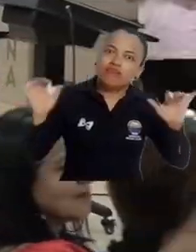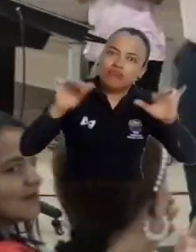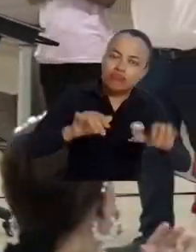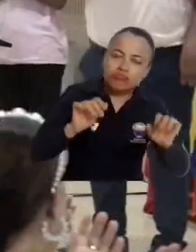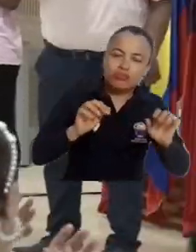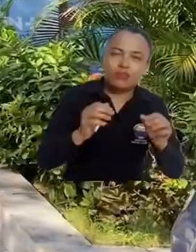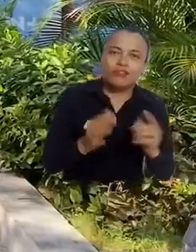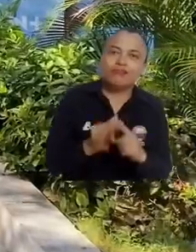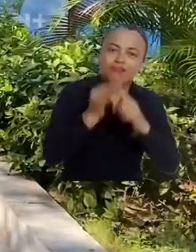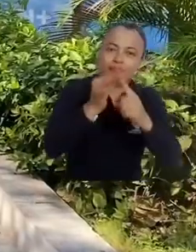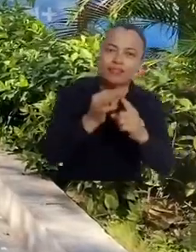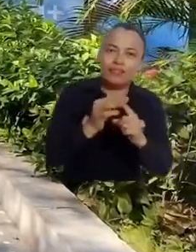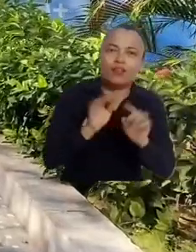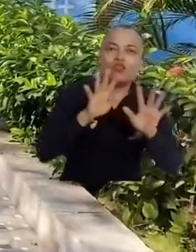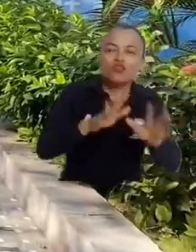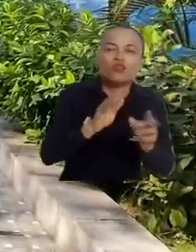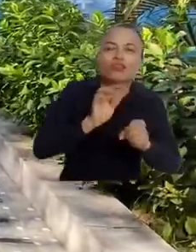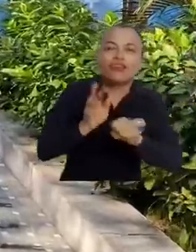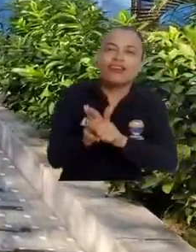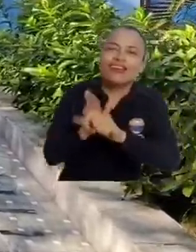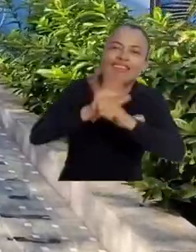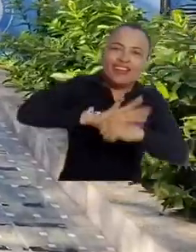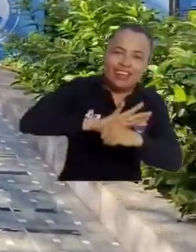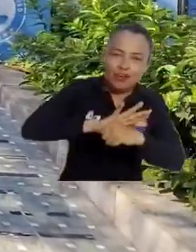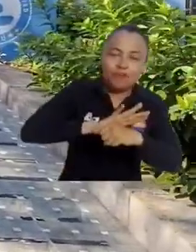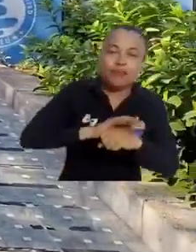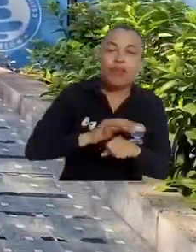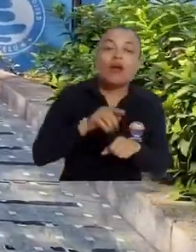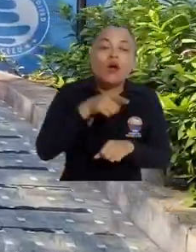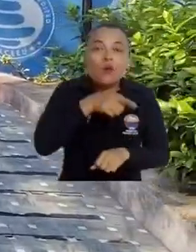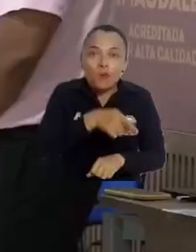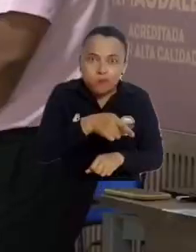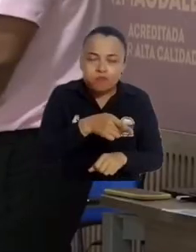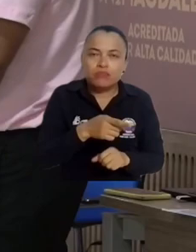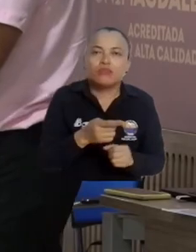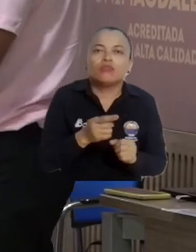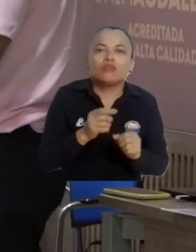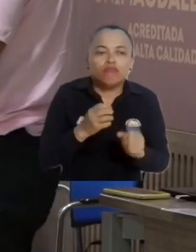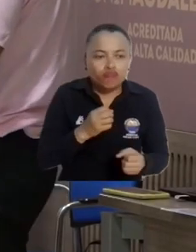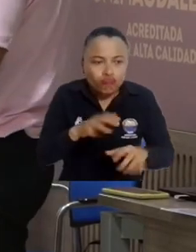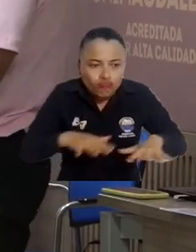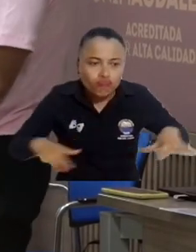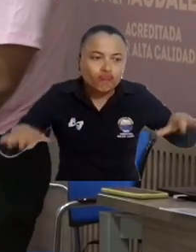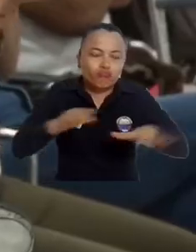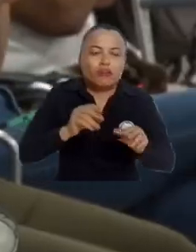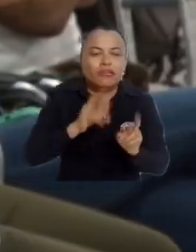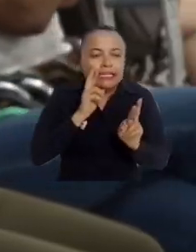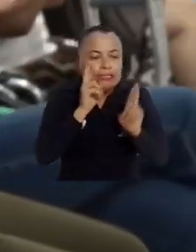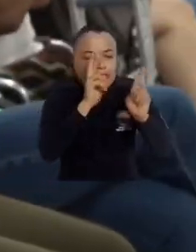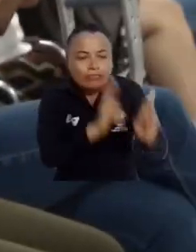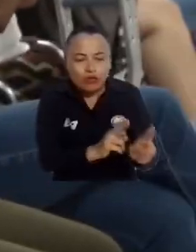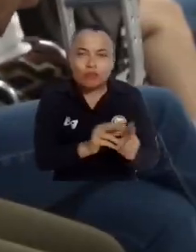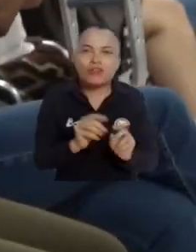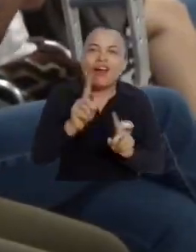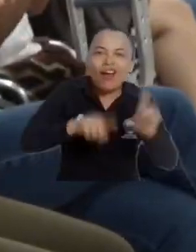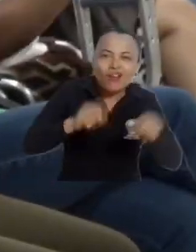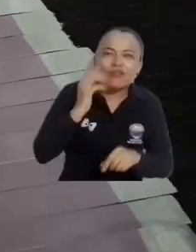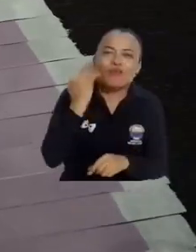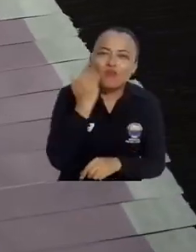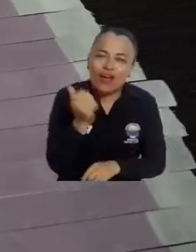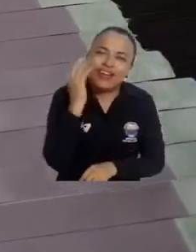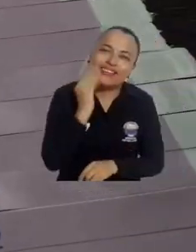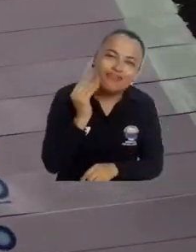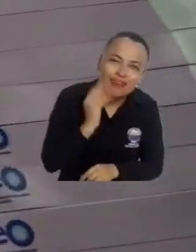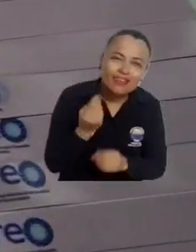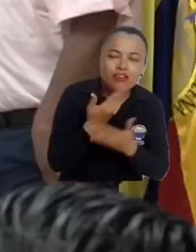acto liderado desde el centro para la regionalización de la educación y las oportunidades hubo espacio para reconocimientos y compartir experiencias de